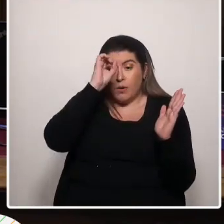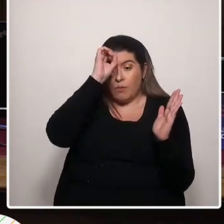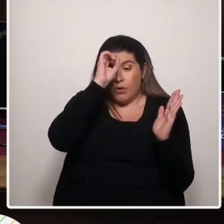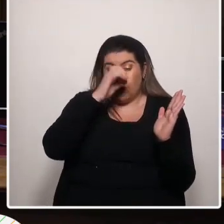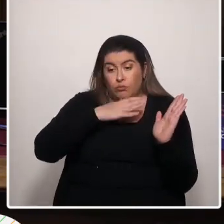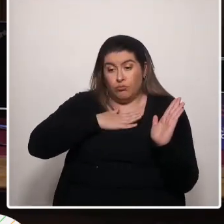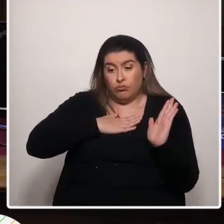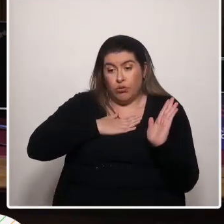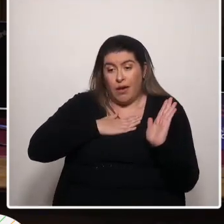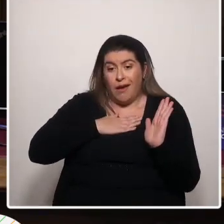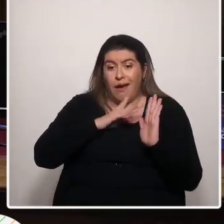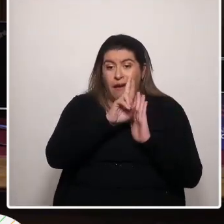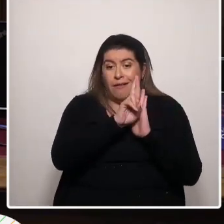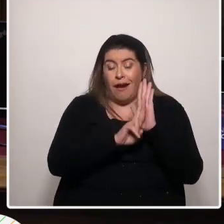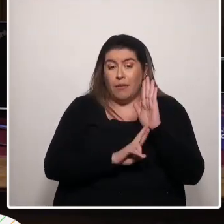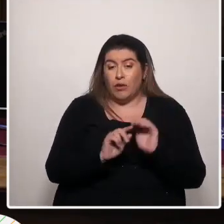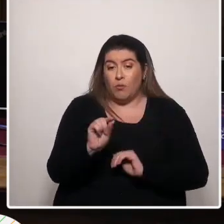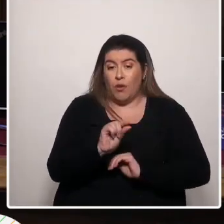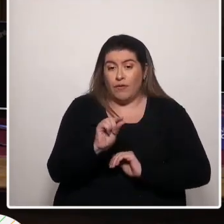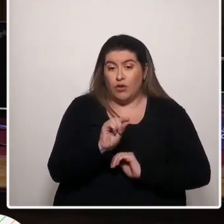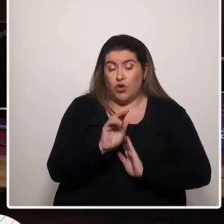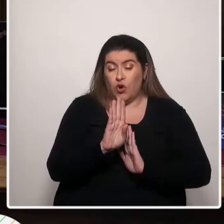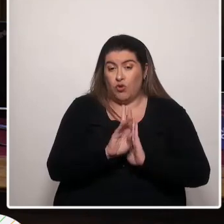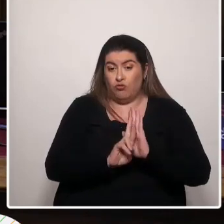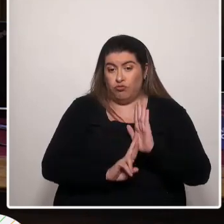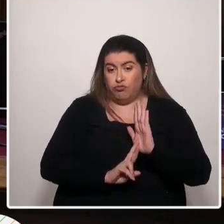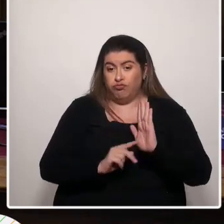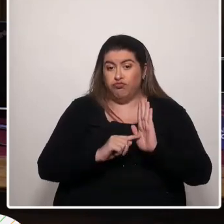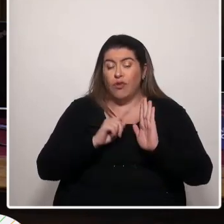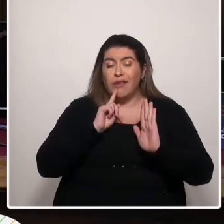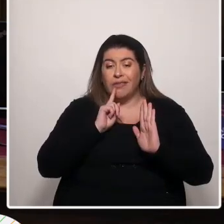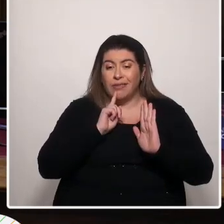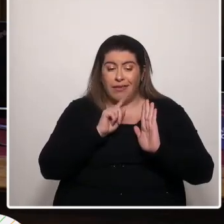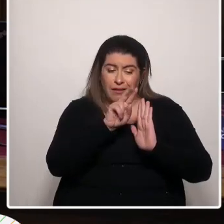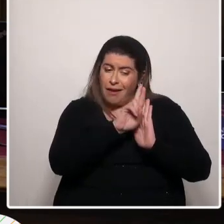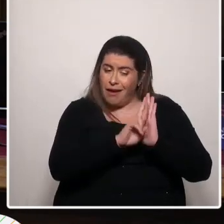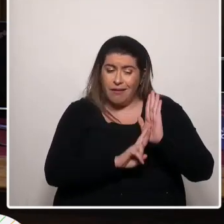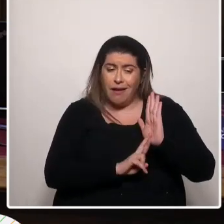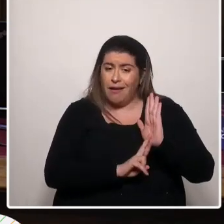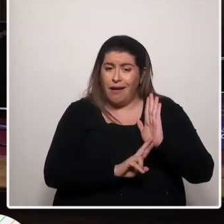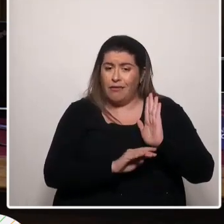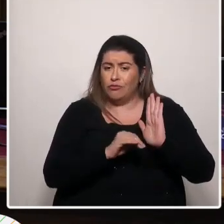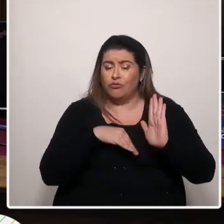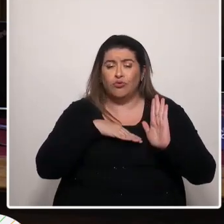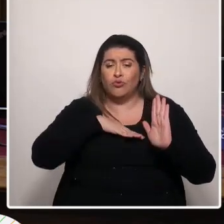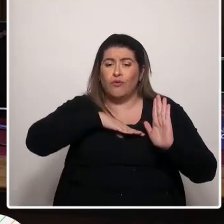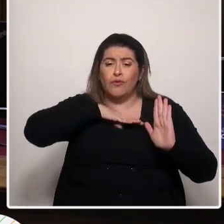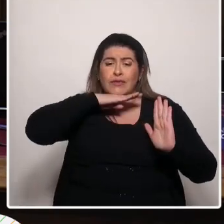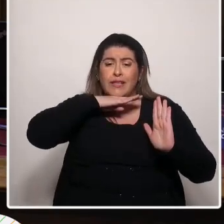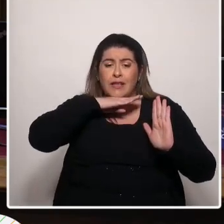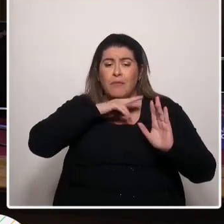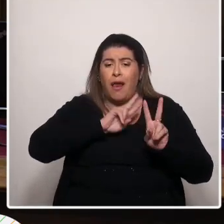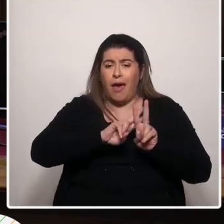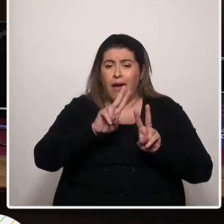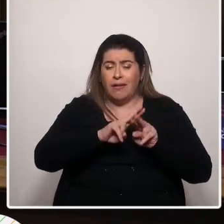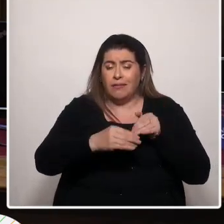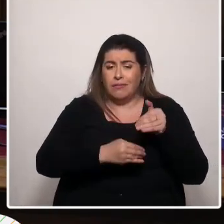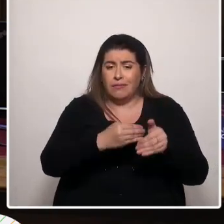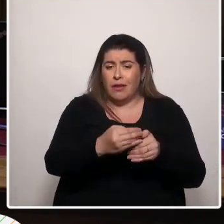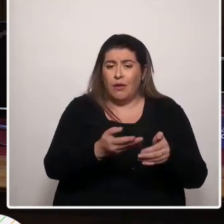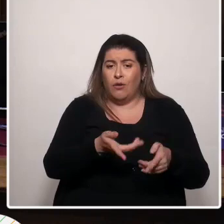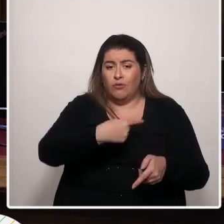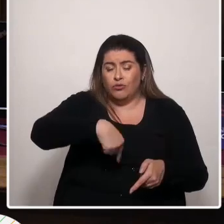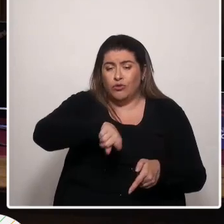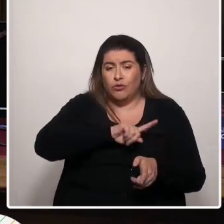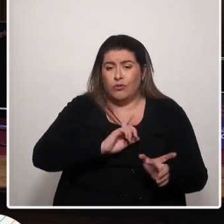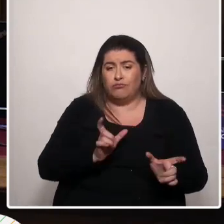el reglamento provisorio contiene reglas suficientes para resolver la cuestión que nos ocupa. Y yo